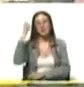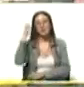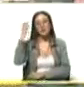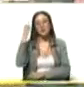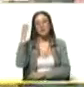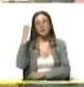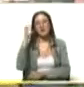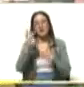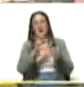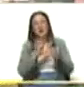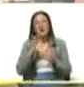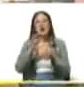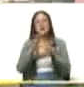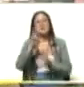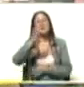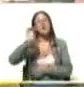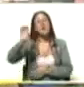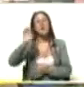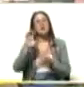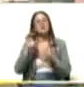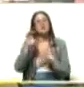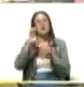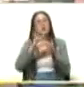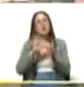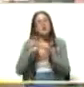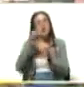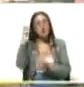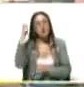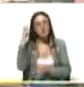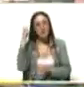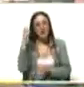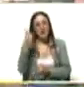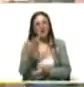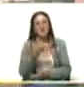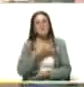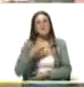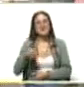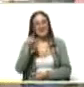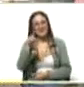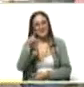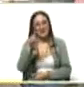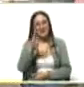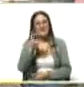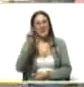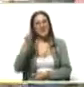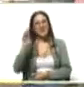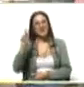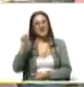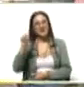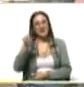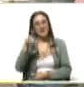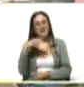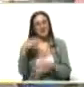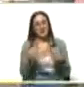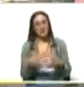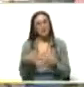la Unión Europea, y le digo al presidente Joe Biden de Estados Unidos,